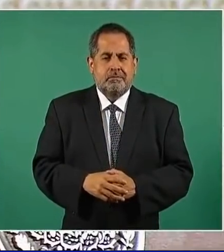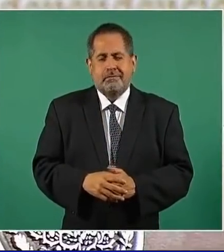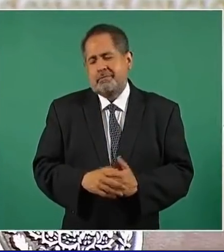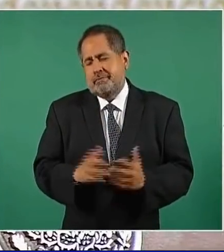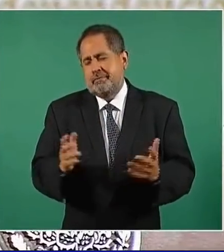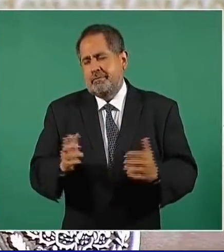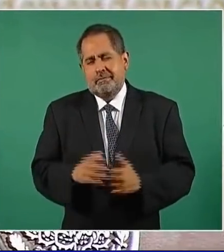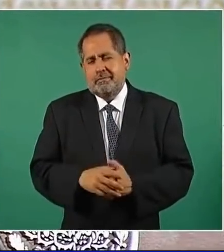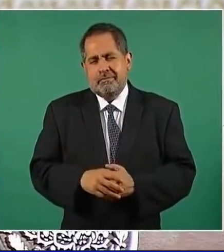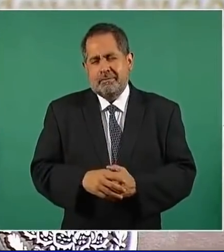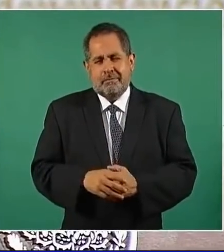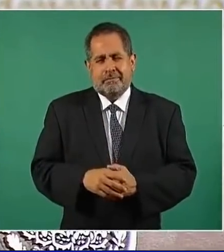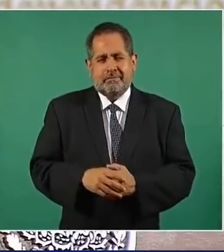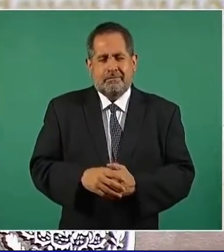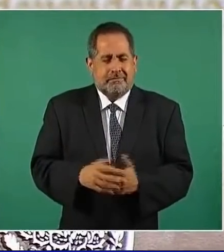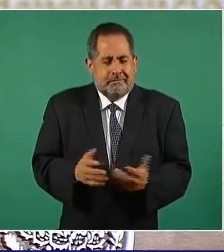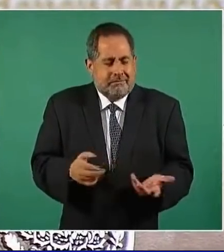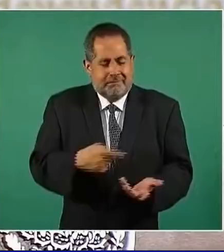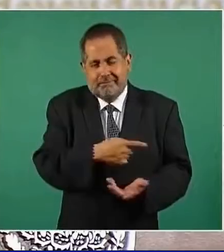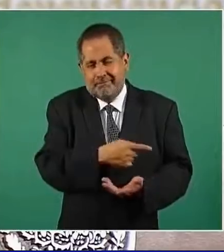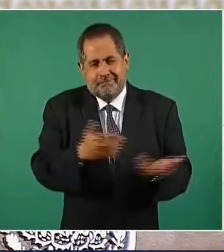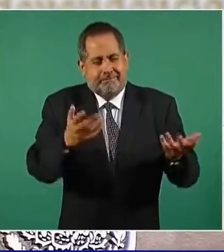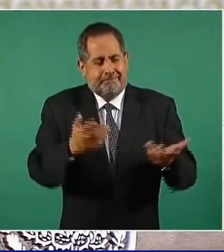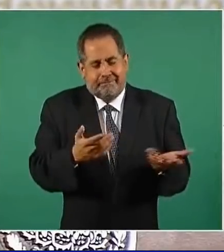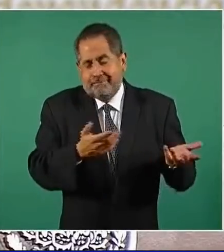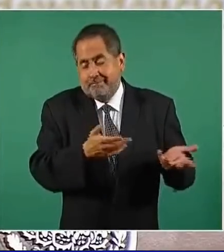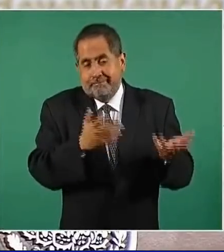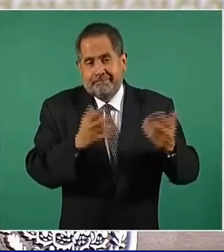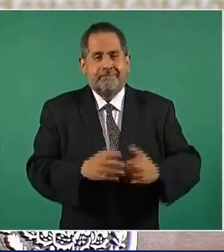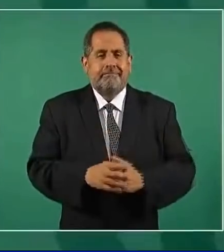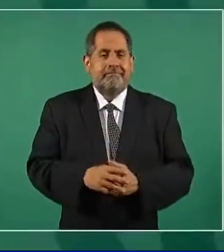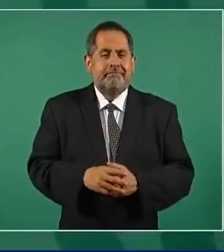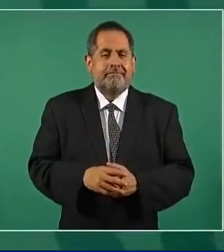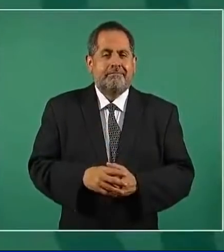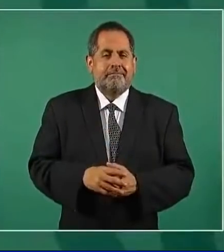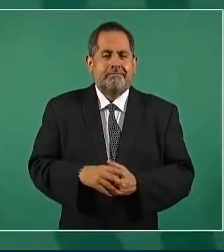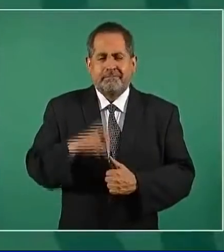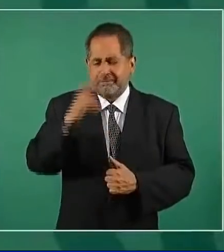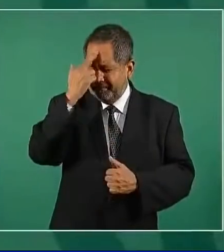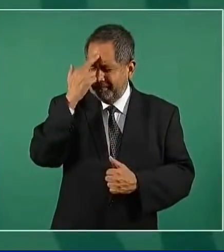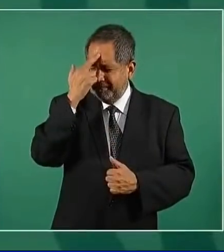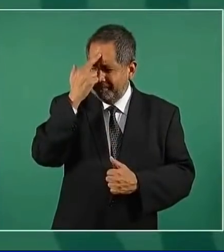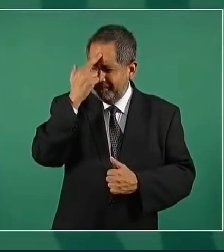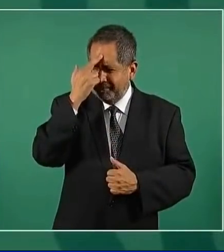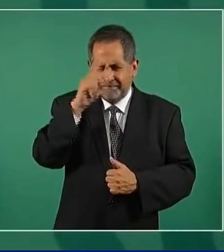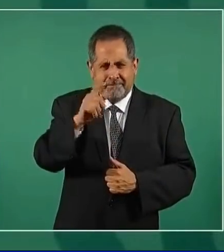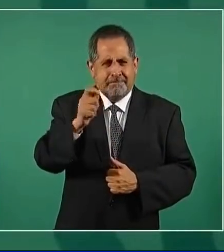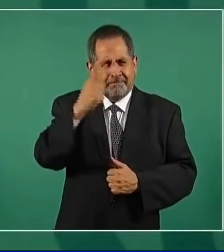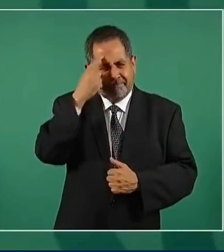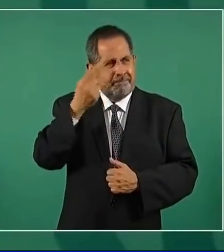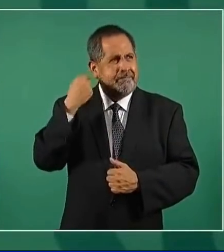ya no hayan qué se acuerda que creo que el viernes